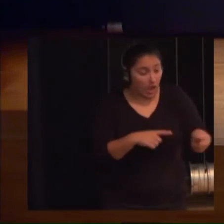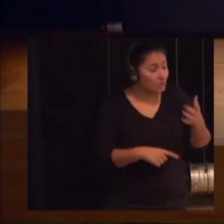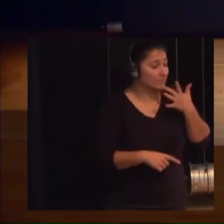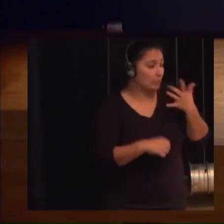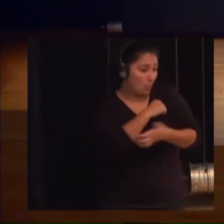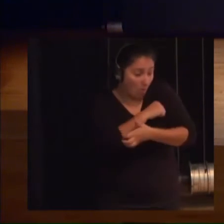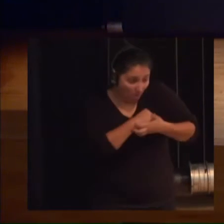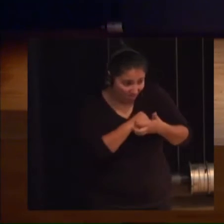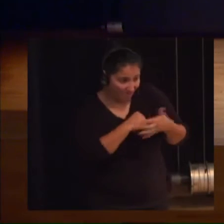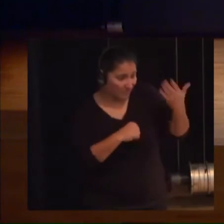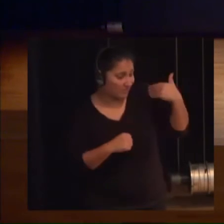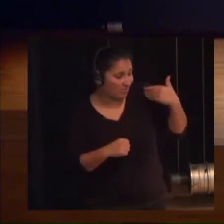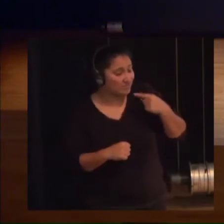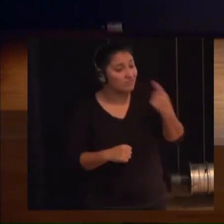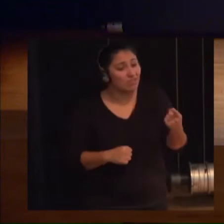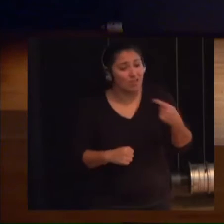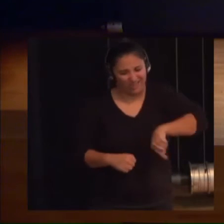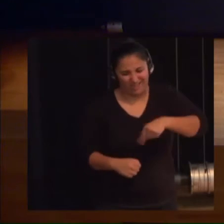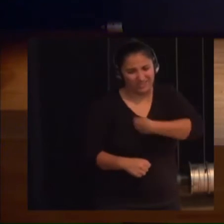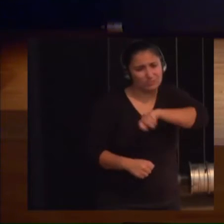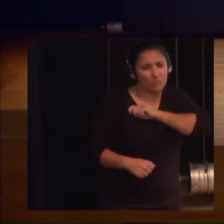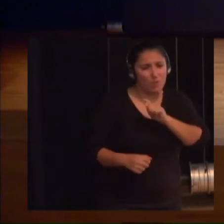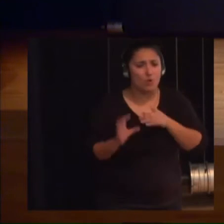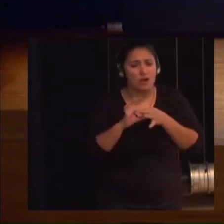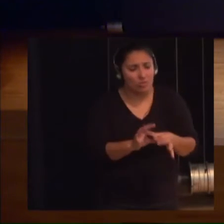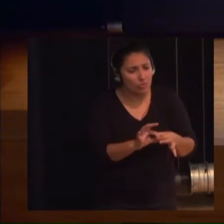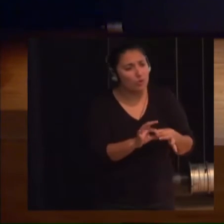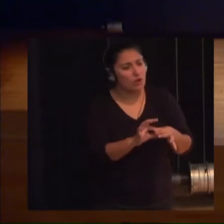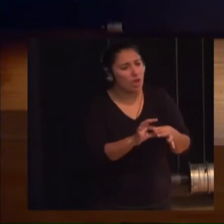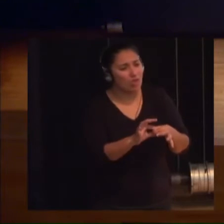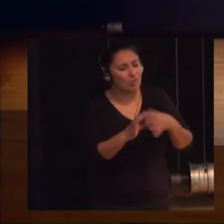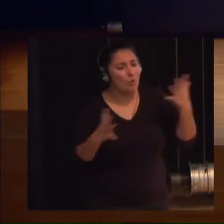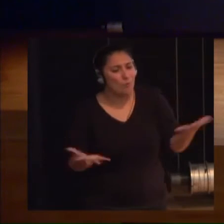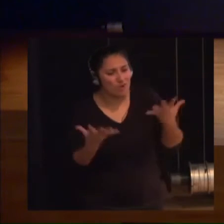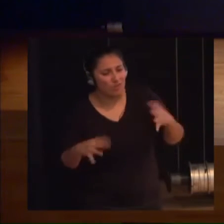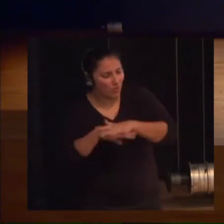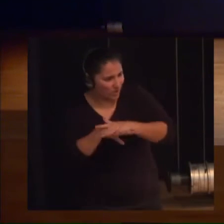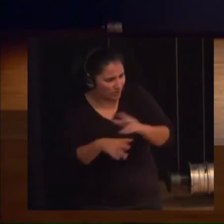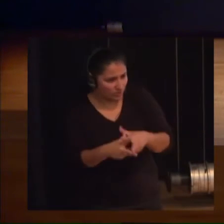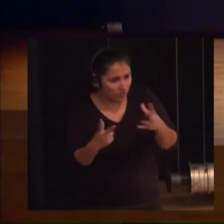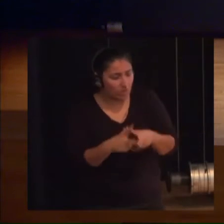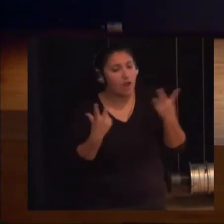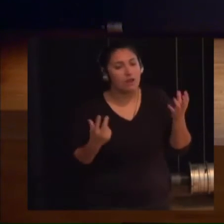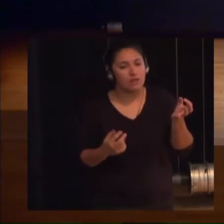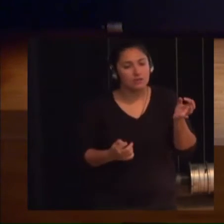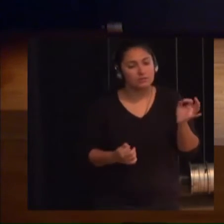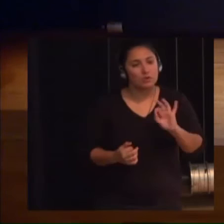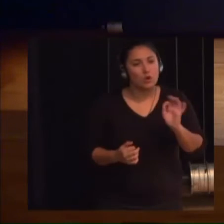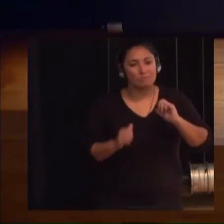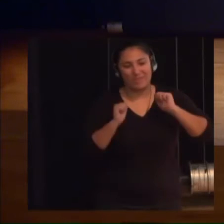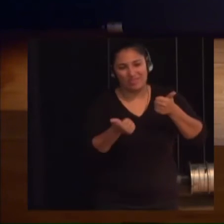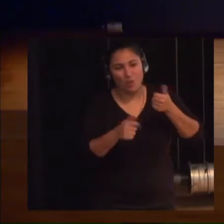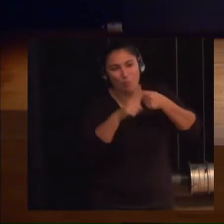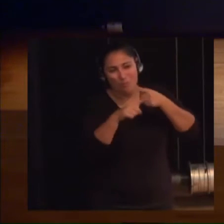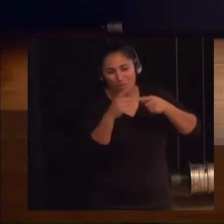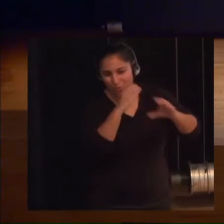hablaba hace un momento Ramón Castro, es algo que en España tiene mucho que ver la movilización en redes sociales y que se haya planteado un medio de comunicación alternativo, pero me preocupa